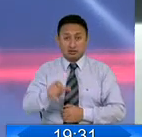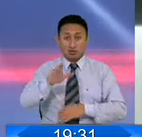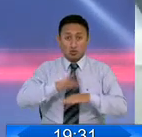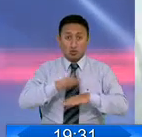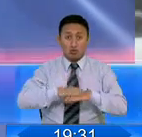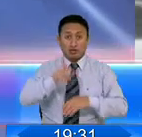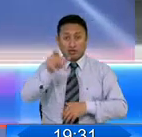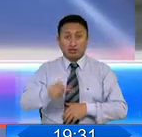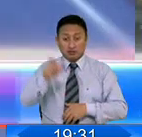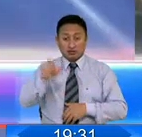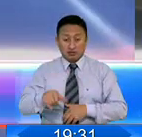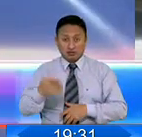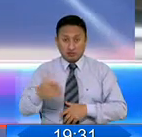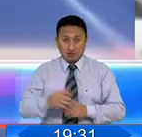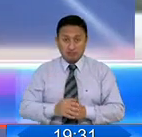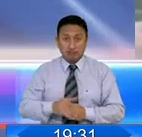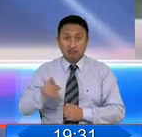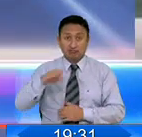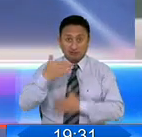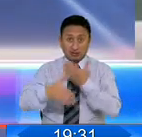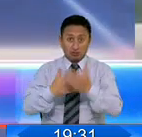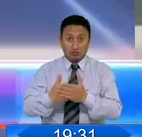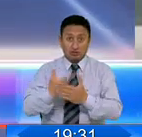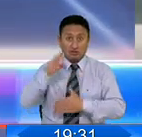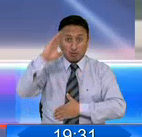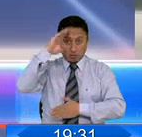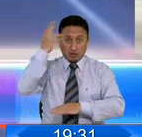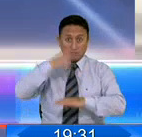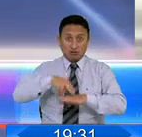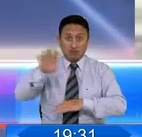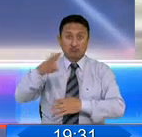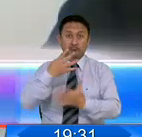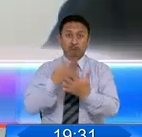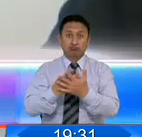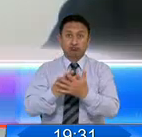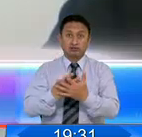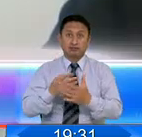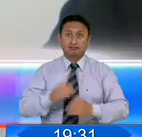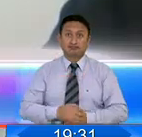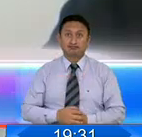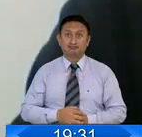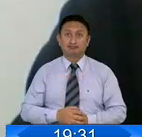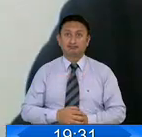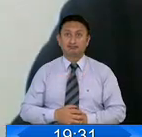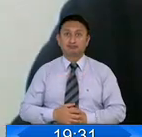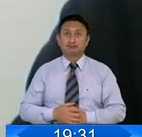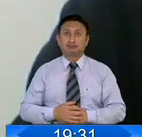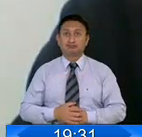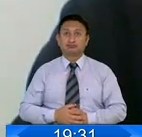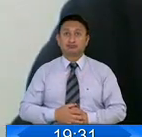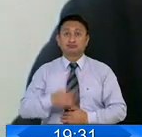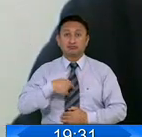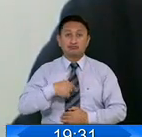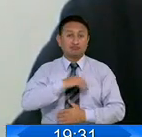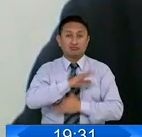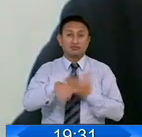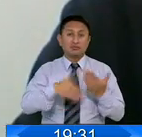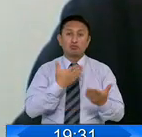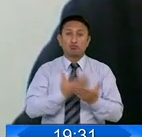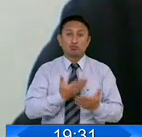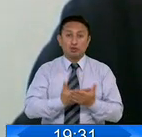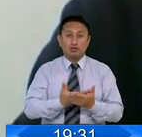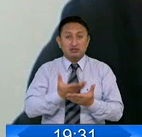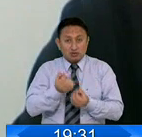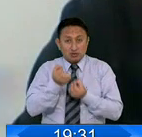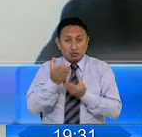ataque fueron detenidas por la Policía Nacional. Eso nosotros vamos a entregar todas las pruebas y toda la información